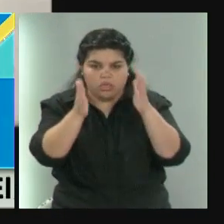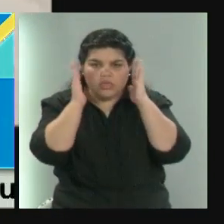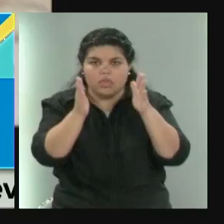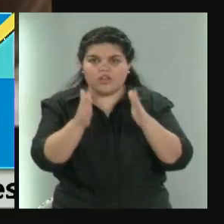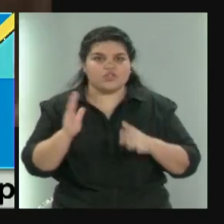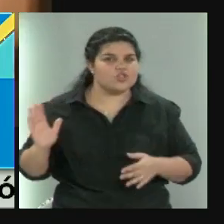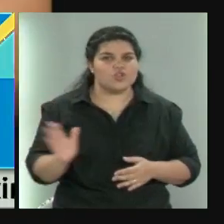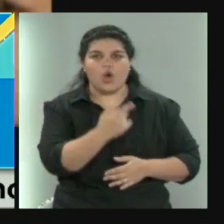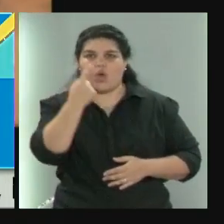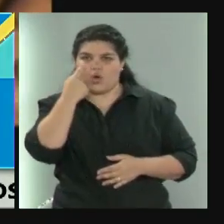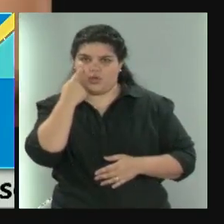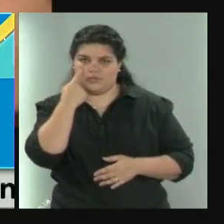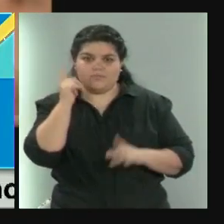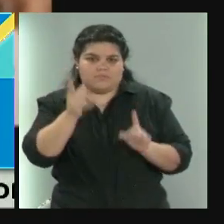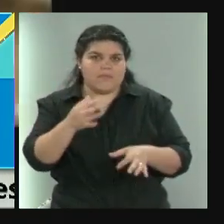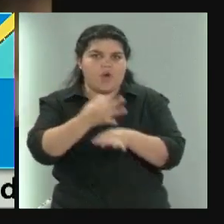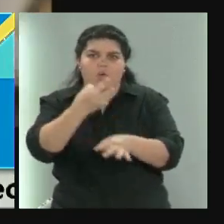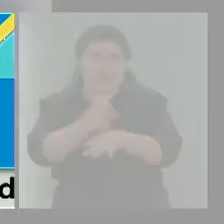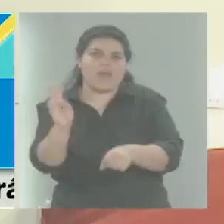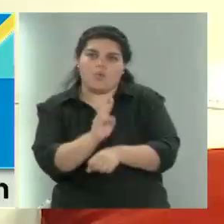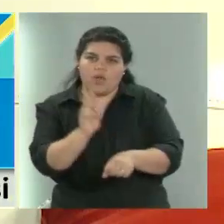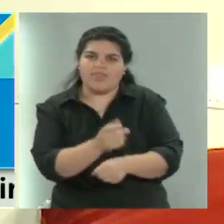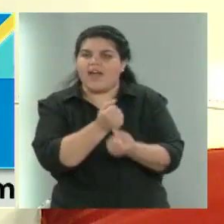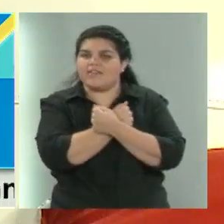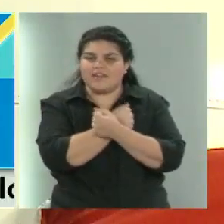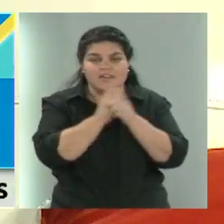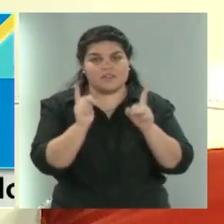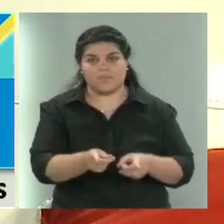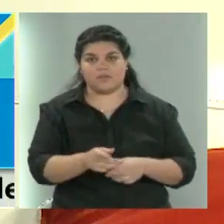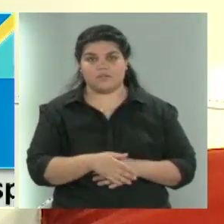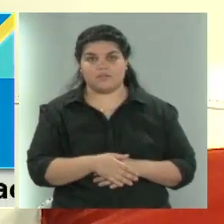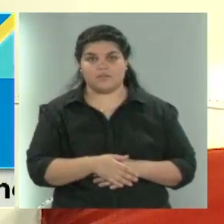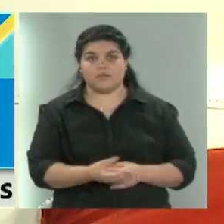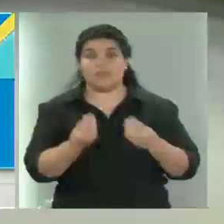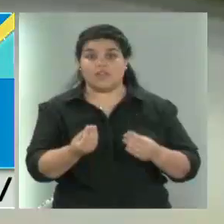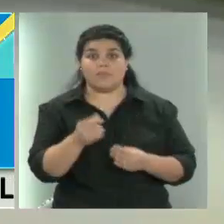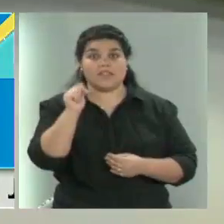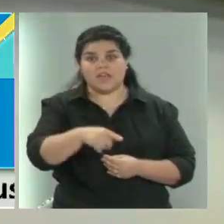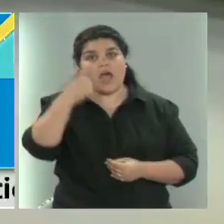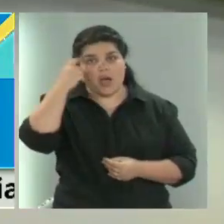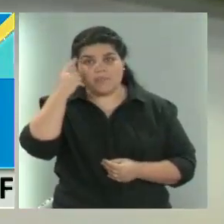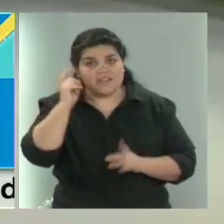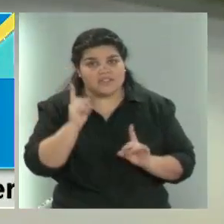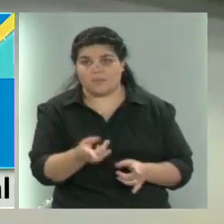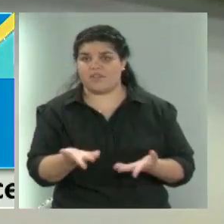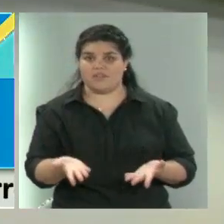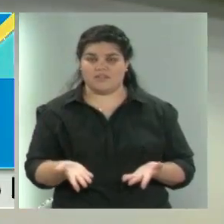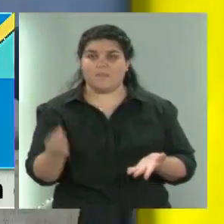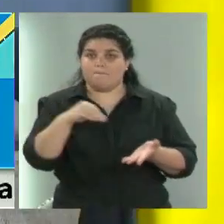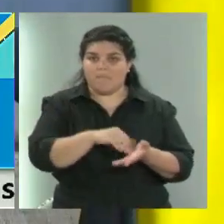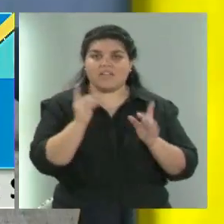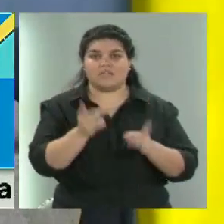involucrada. ¿Cómo no van a cuidar la escuela? ¿Cómo no van a querer la escuela? Claro. Y lo mejor de todo, que los chicos aprendían. ¿No? Sí, claro. Bueno,